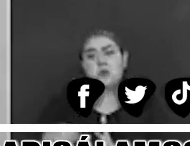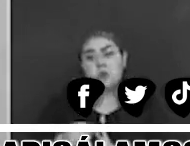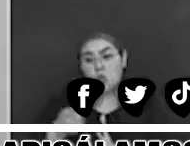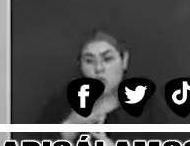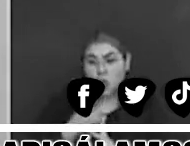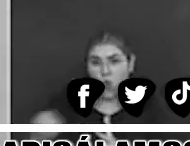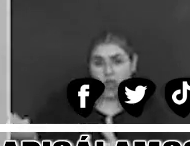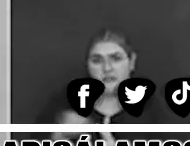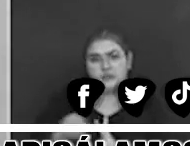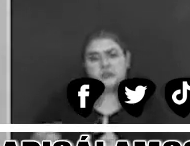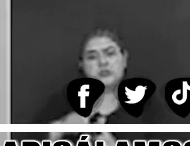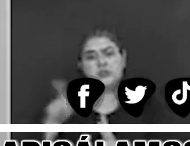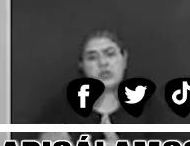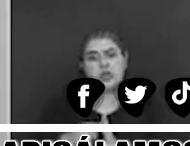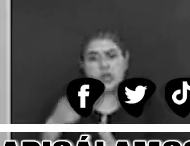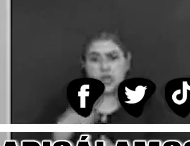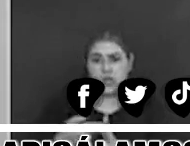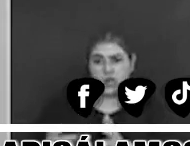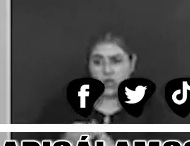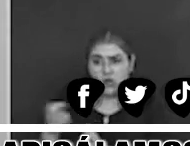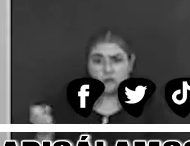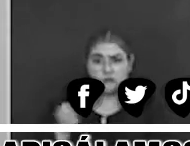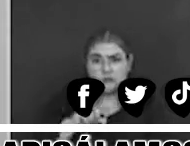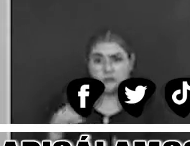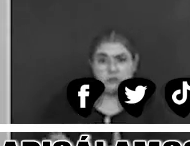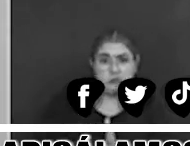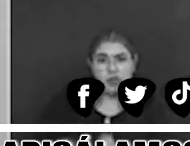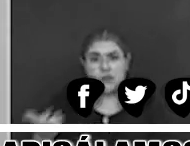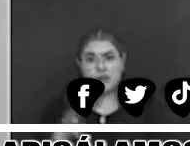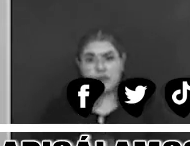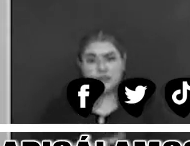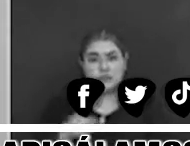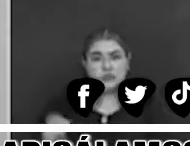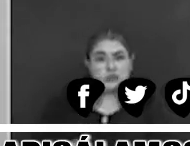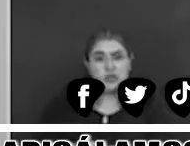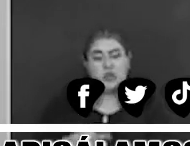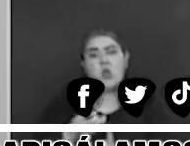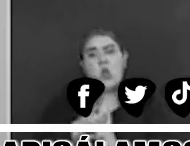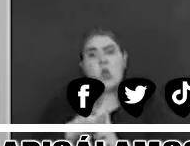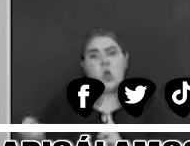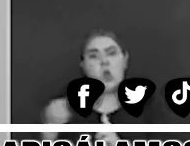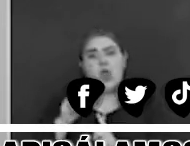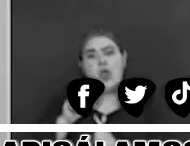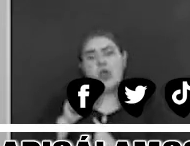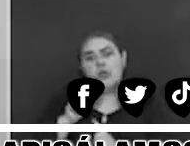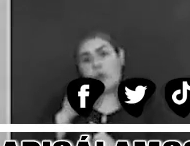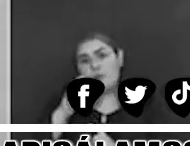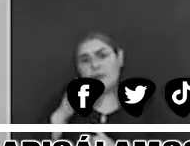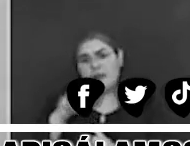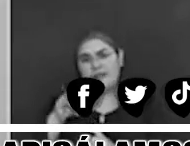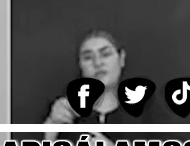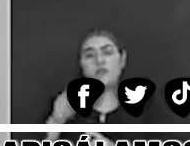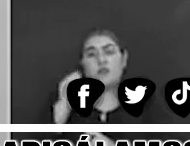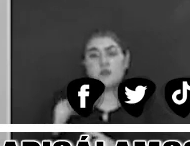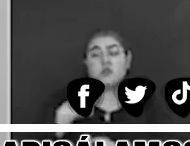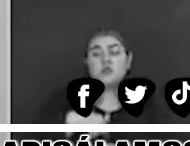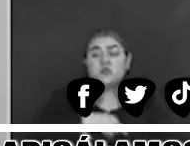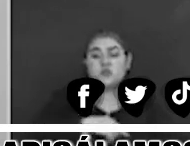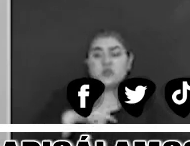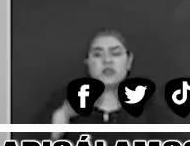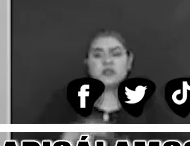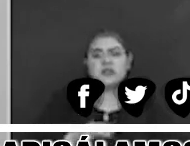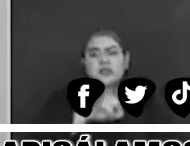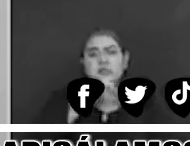el titular de la SEC y jefe directo Aarón Grajeda? ¿Sería el secretario de gobierno Álvaro Bracamonte? ¿Quién o quiénes fueron los malosos que le